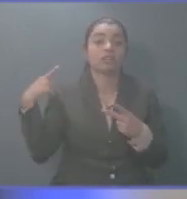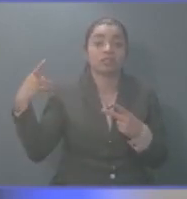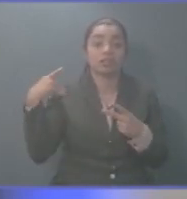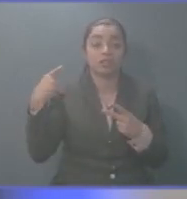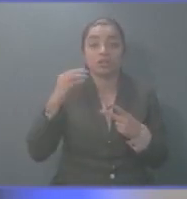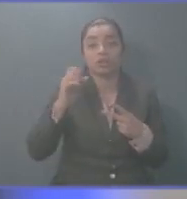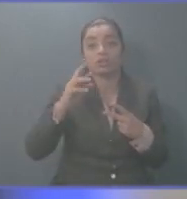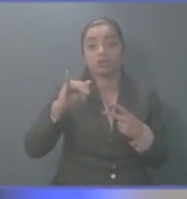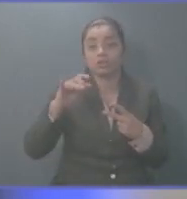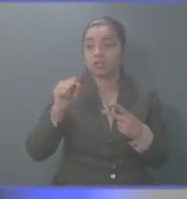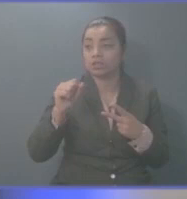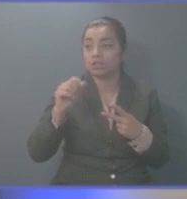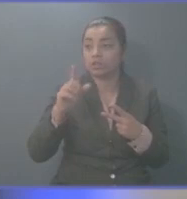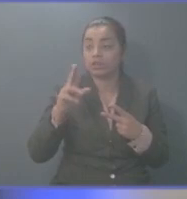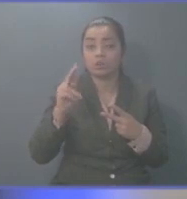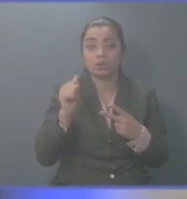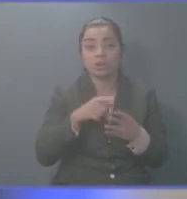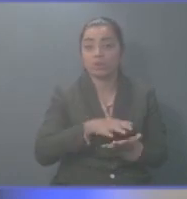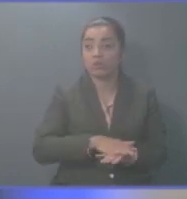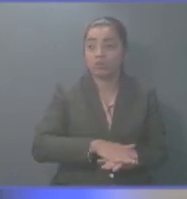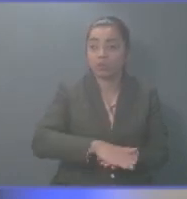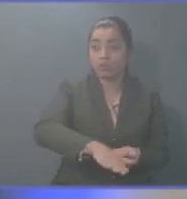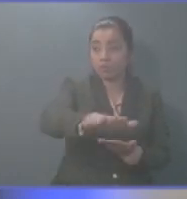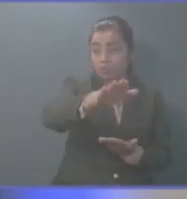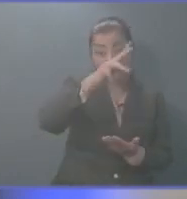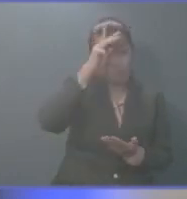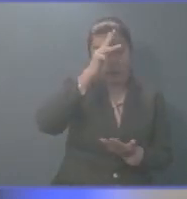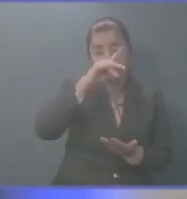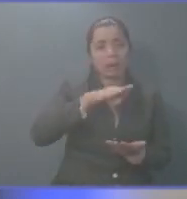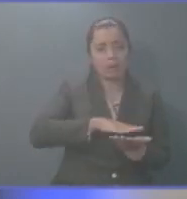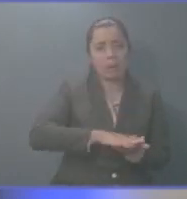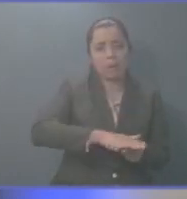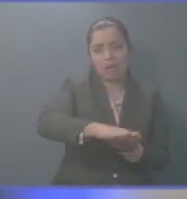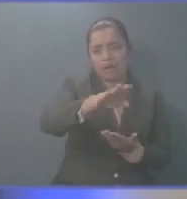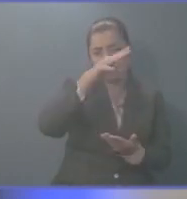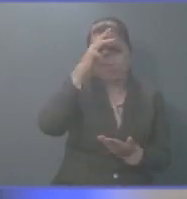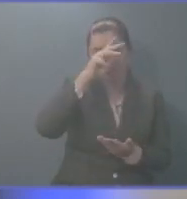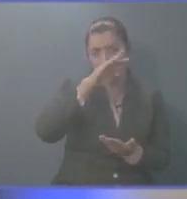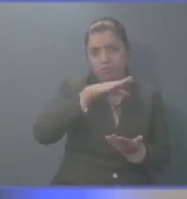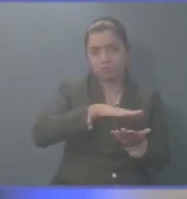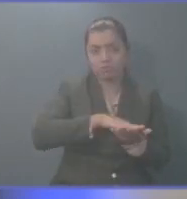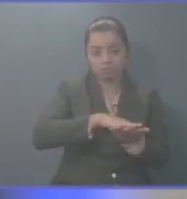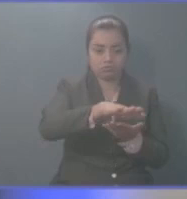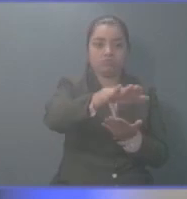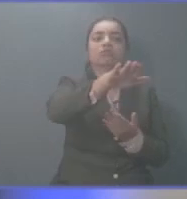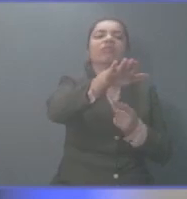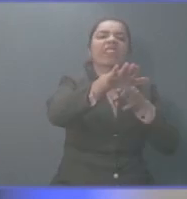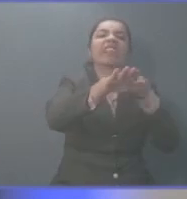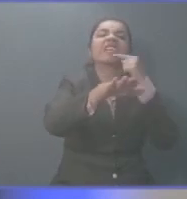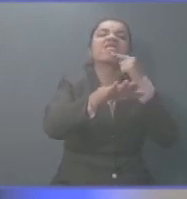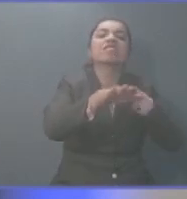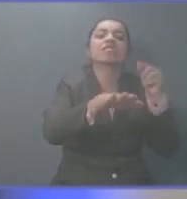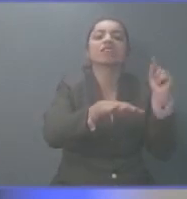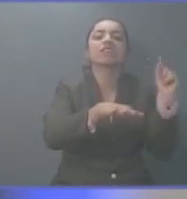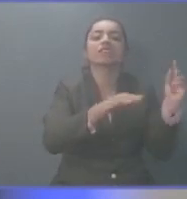Osiris Luna, había viajado a México. O sea, ya se sabía que él había viajado a México, pero de repente surge que viajó a